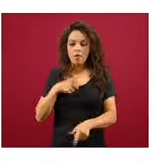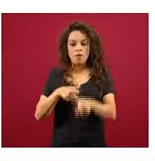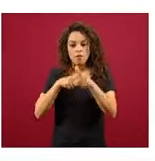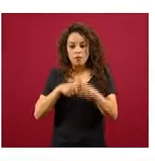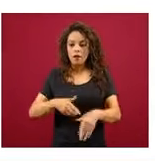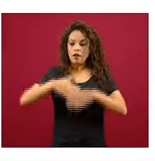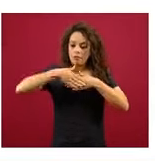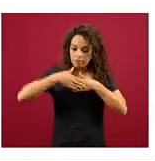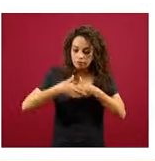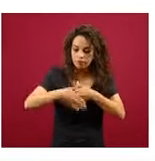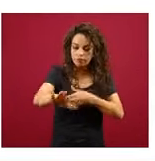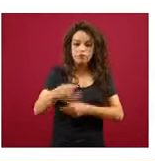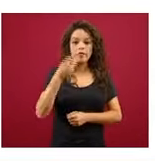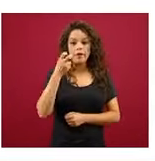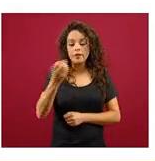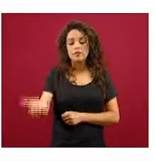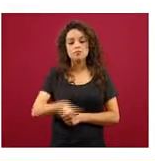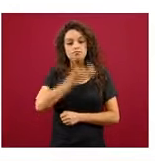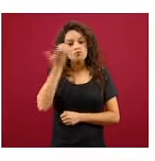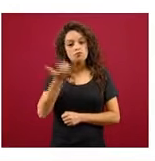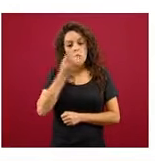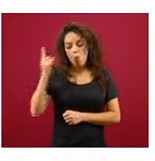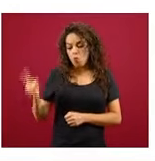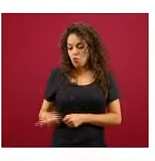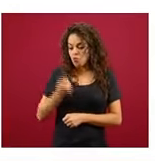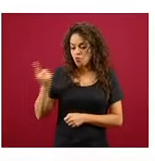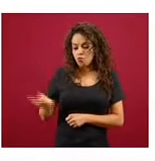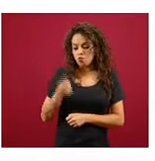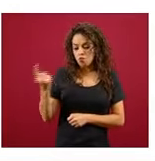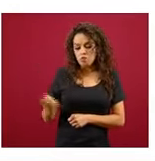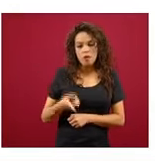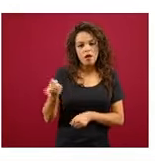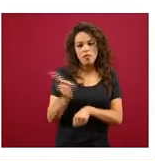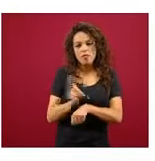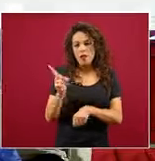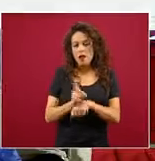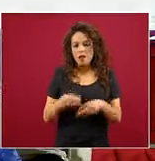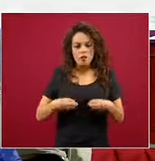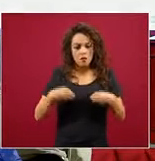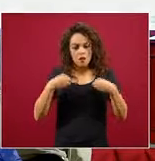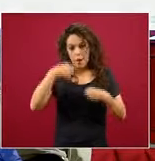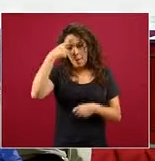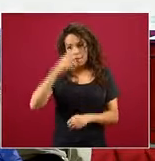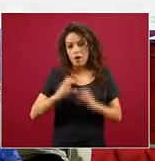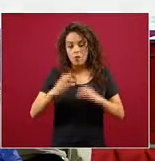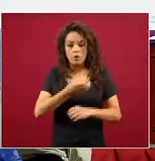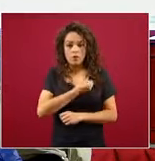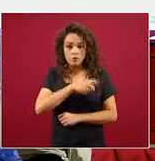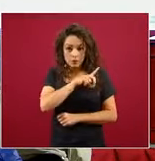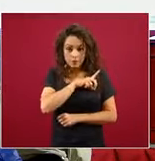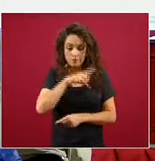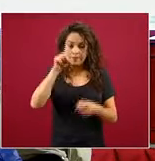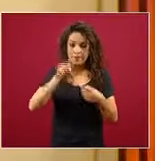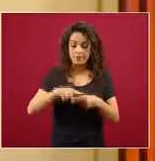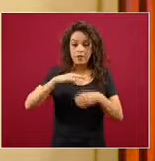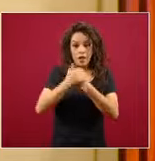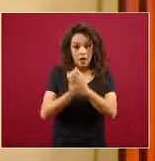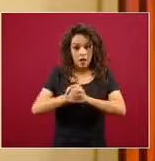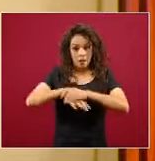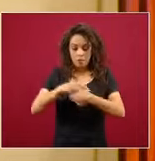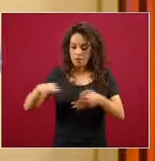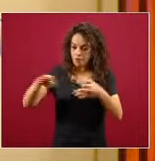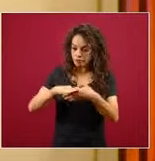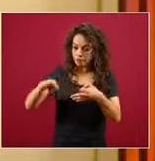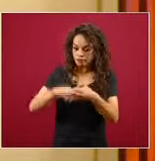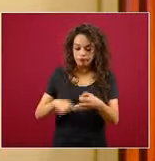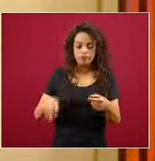formar parte de nuestros hábitos diarios, hábitos saludables. Lavarnos las manos frecuentemente,